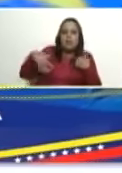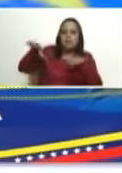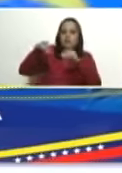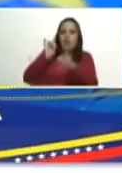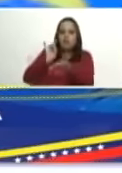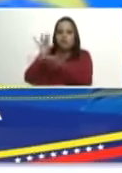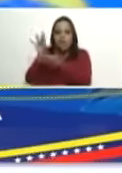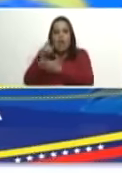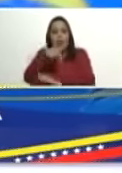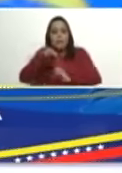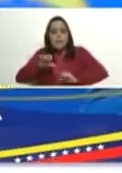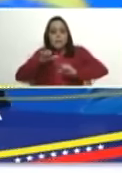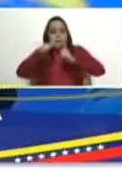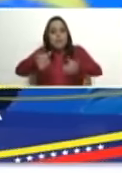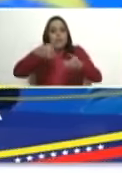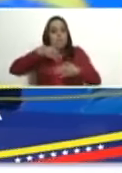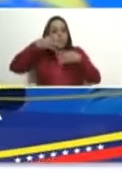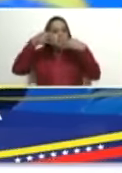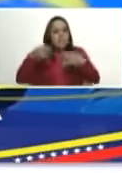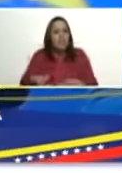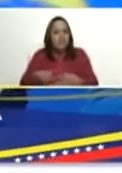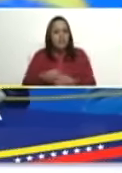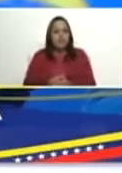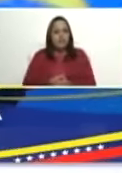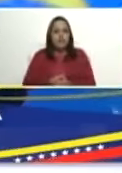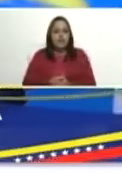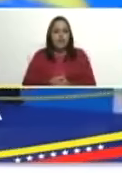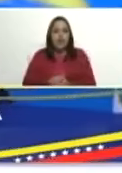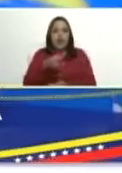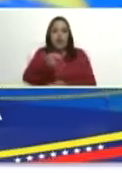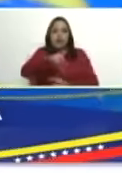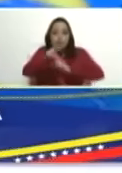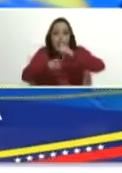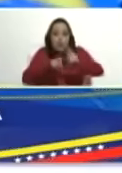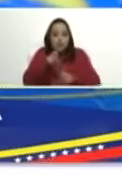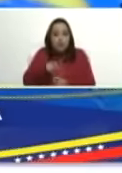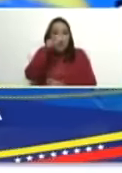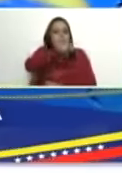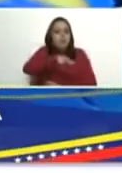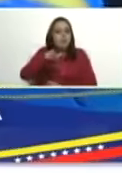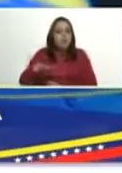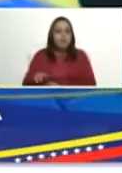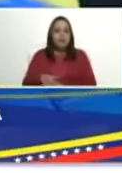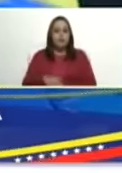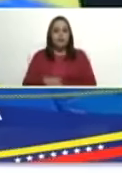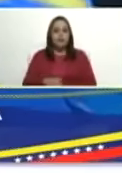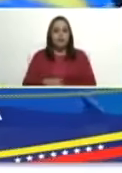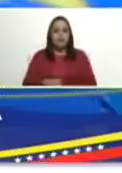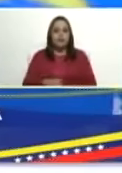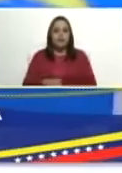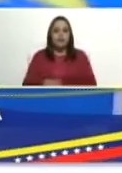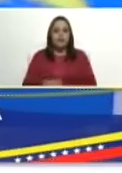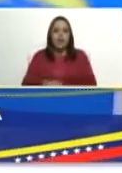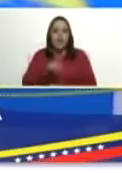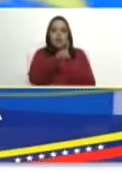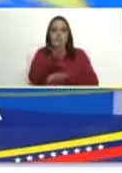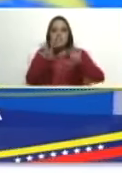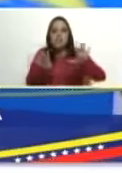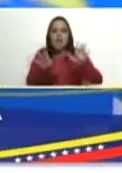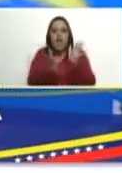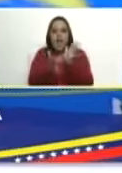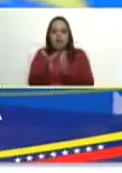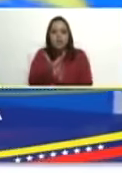se inicia en realidad con un referéndum consultivo. El 19 de